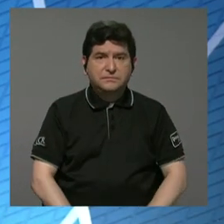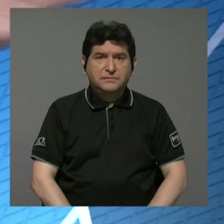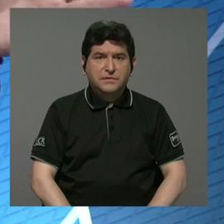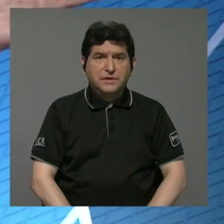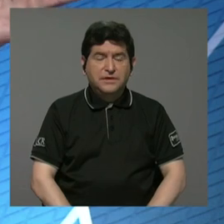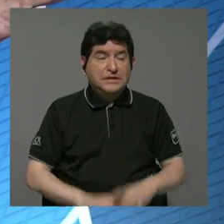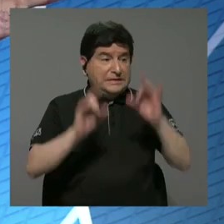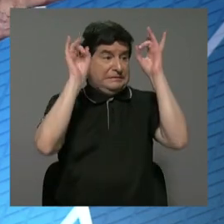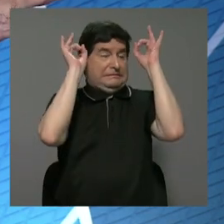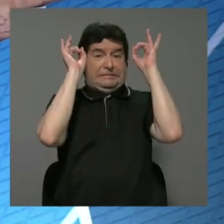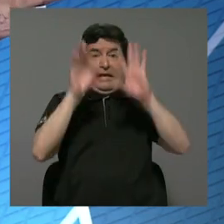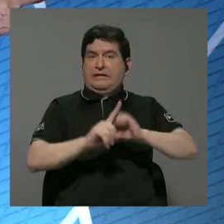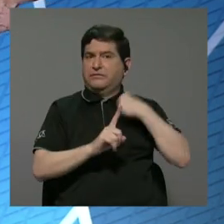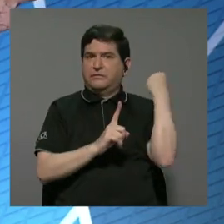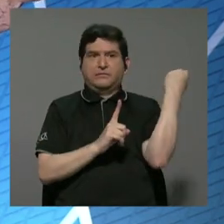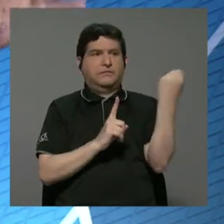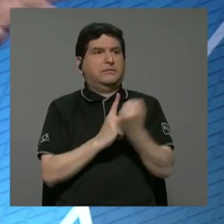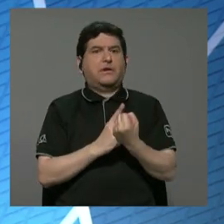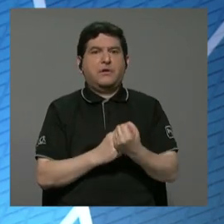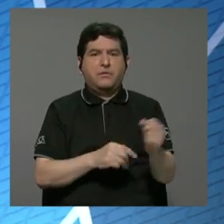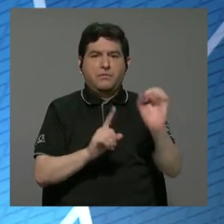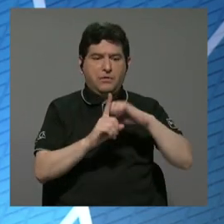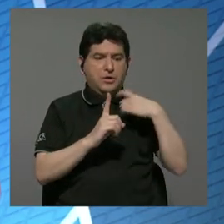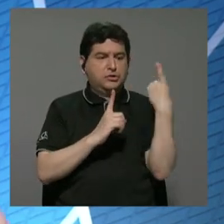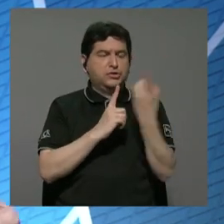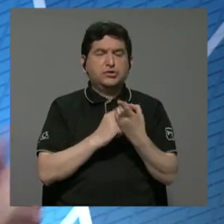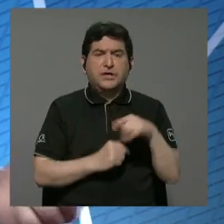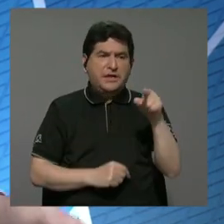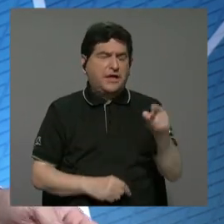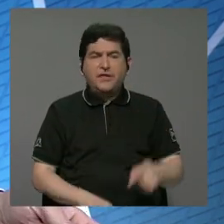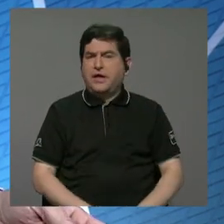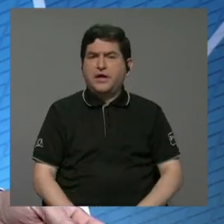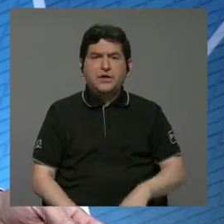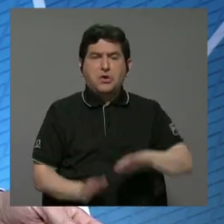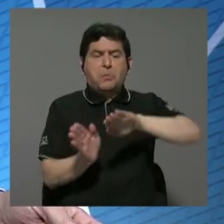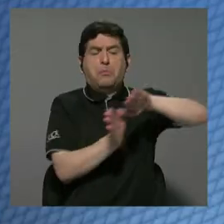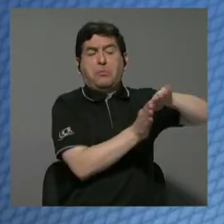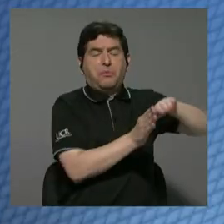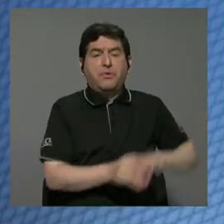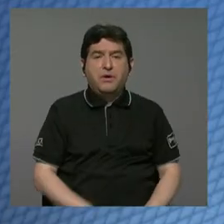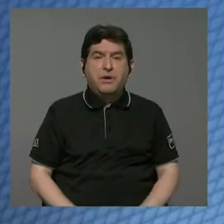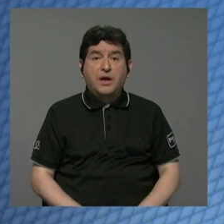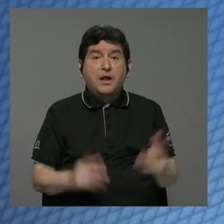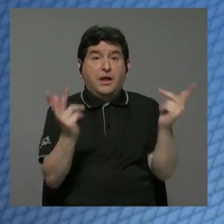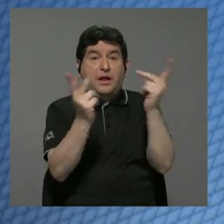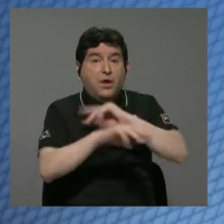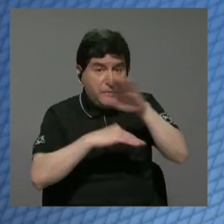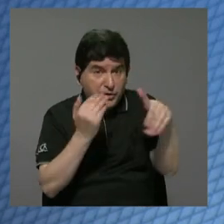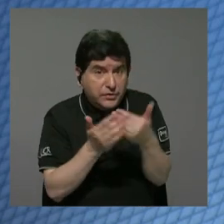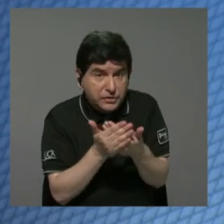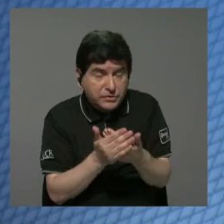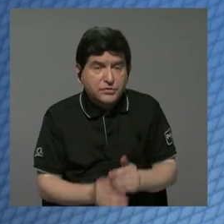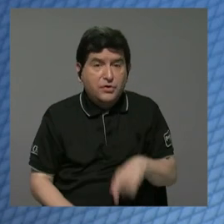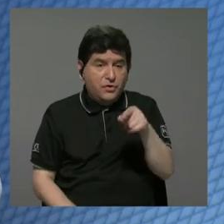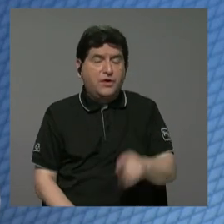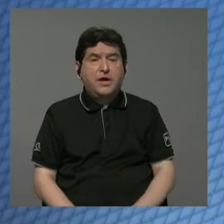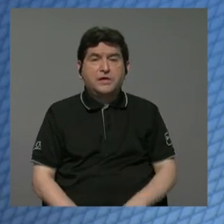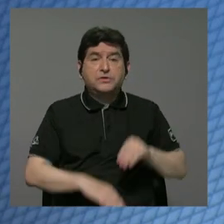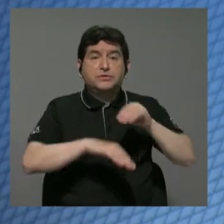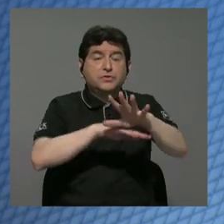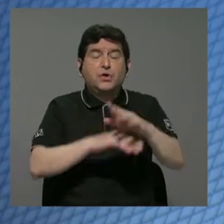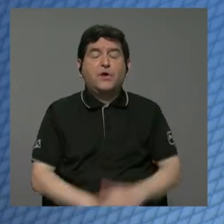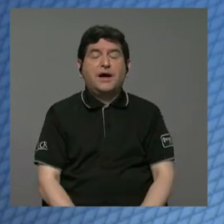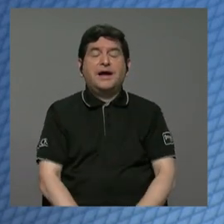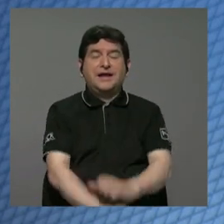sería catastrófico para una sociedad prescindir de ellas. Sí, la gravedad de todo esto es, por ejemplo, que eso trasciende a las